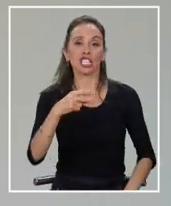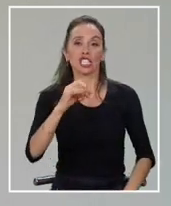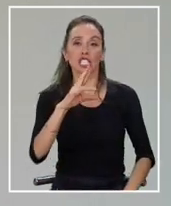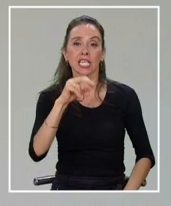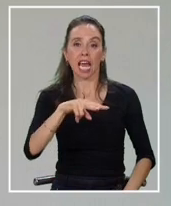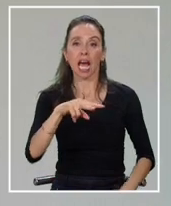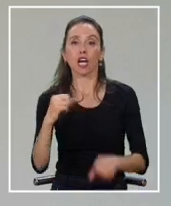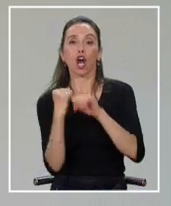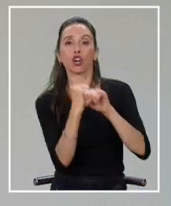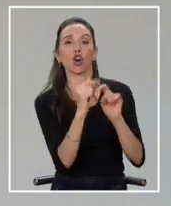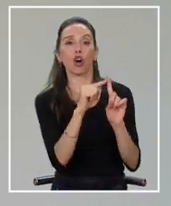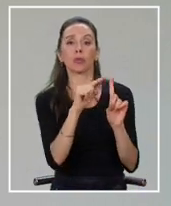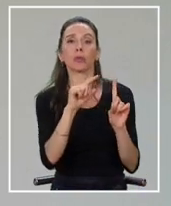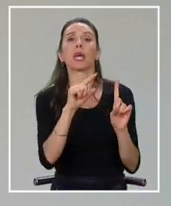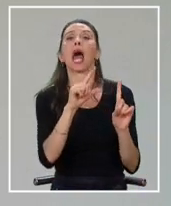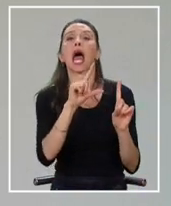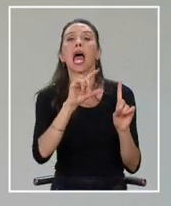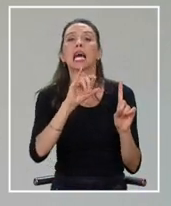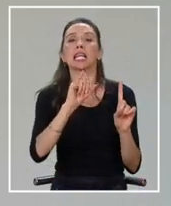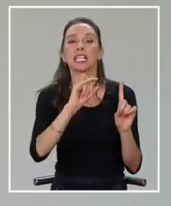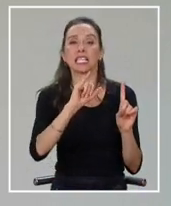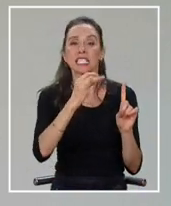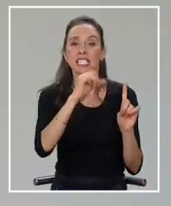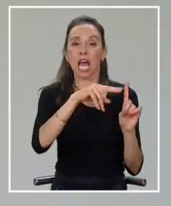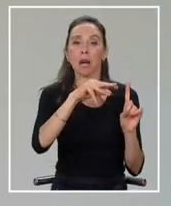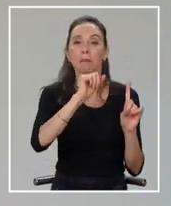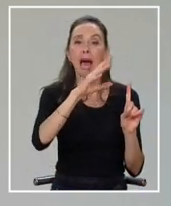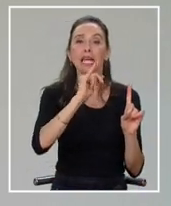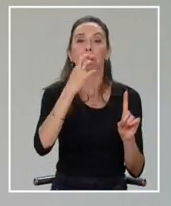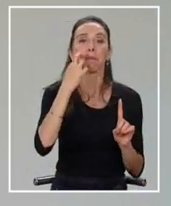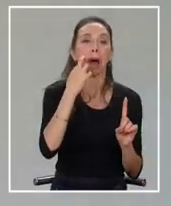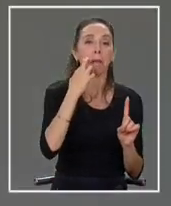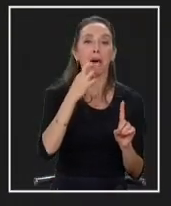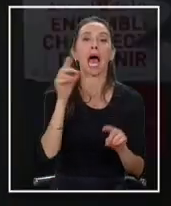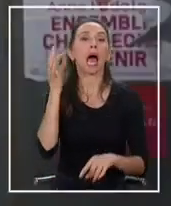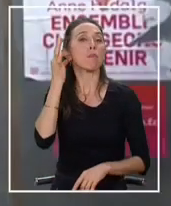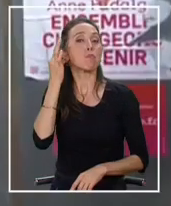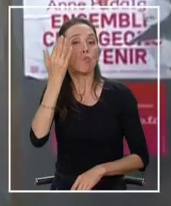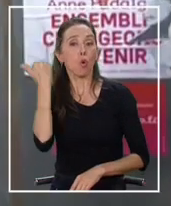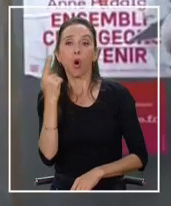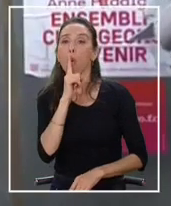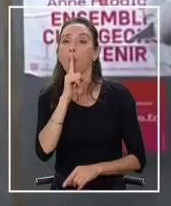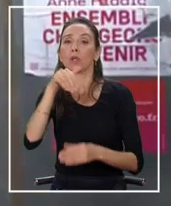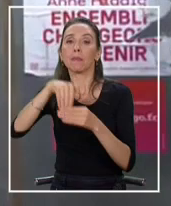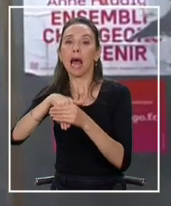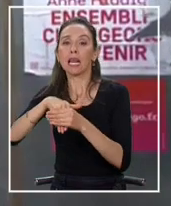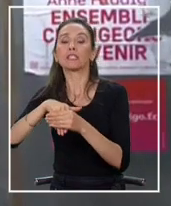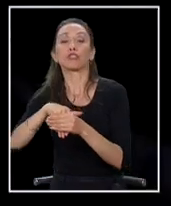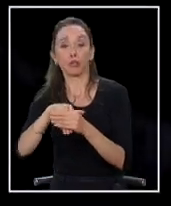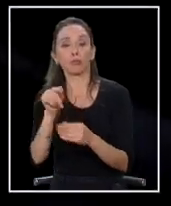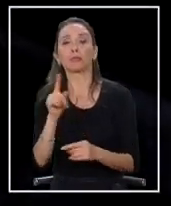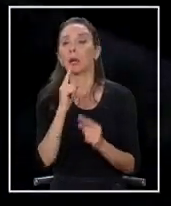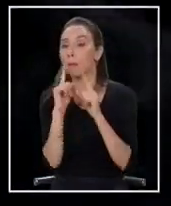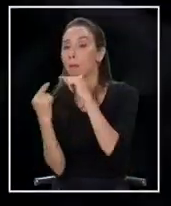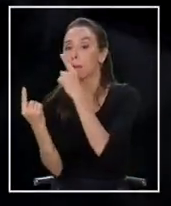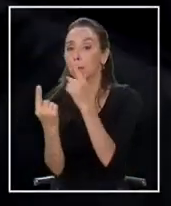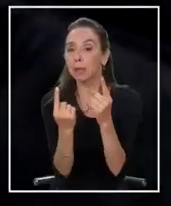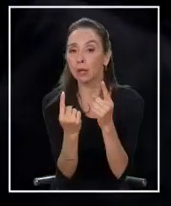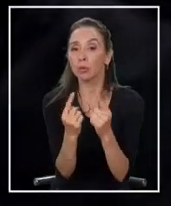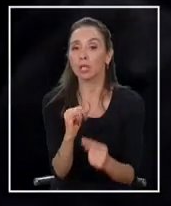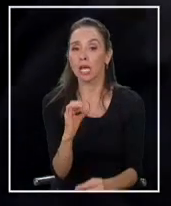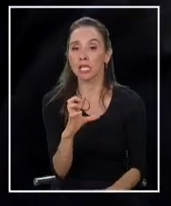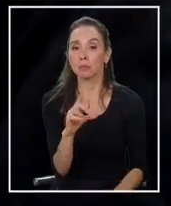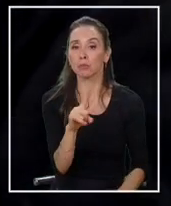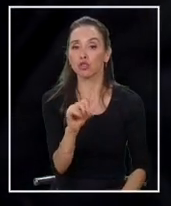contra Jean-Marie Le Pen y Marine Le Pen en las últimas elecciones. De acuerdo con una encuesta desarrollada por